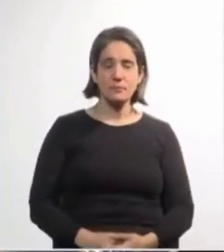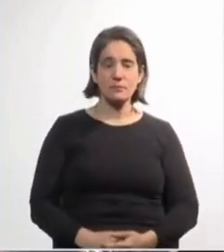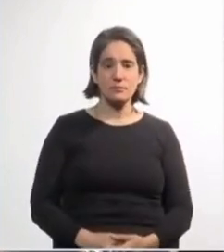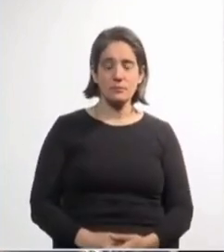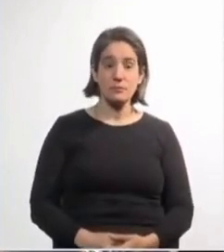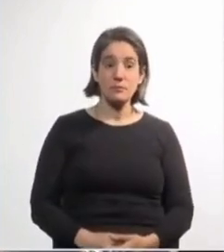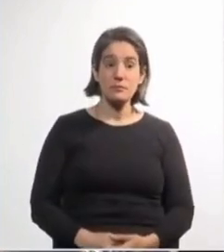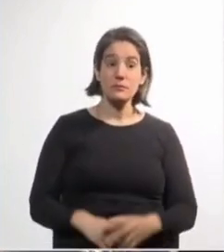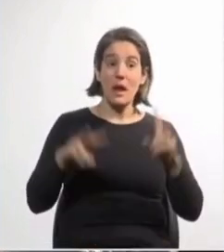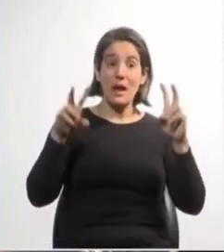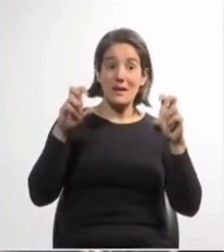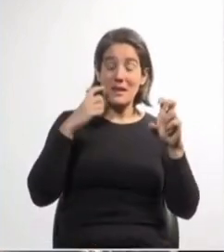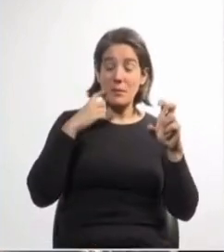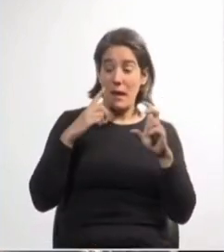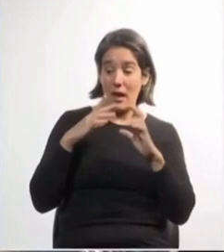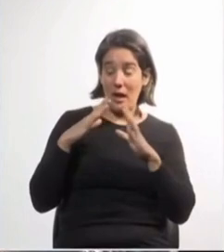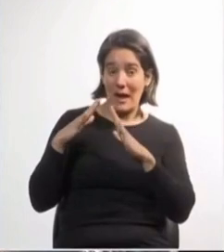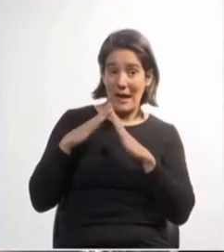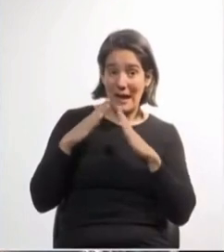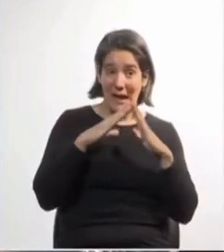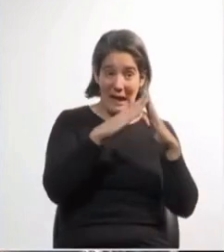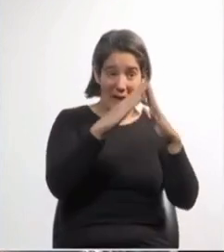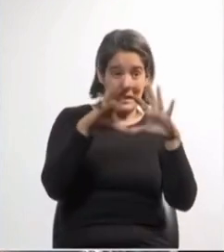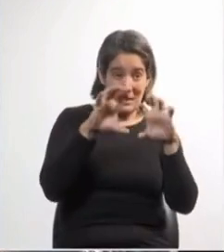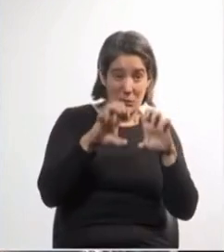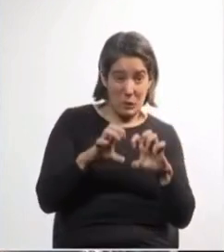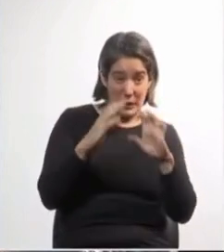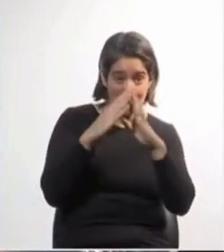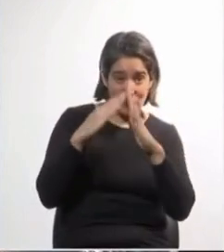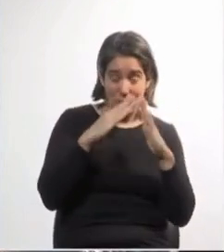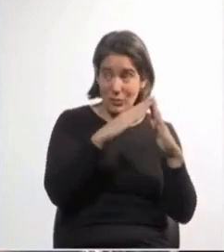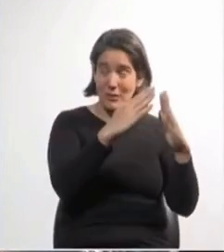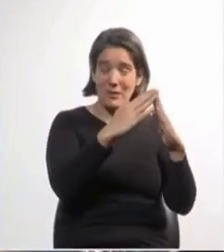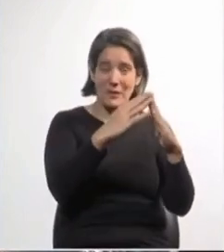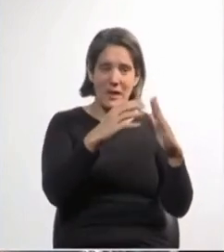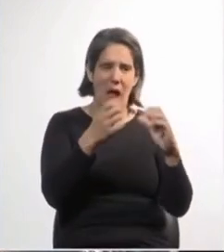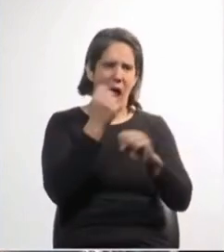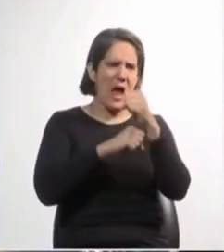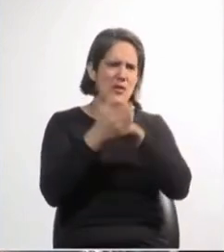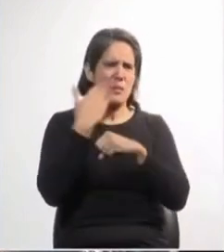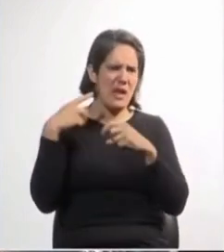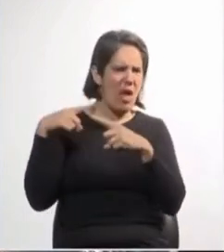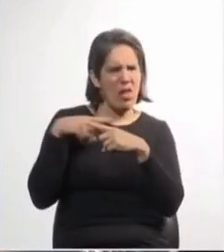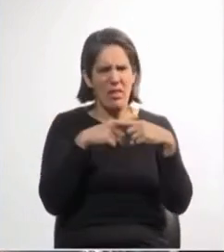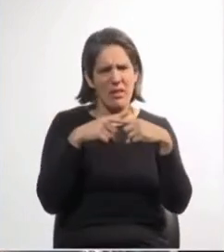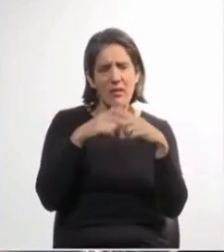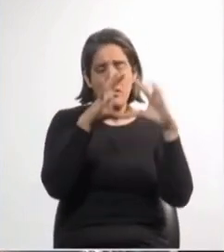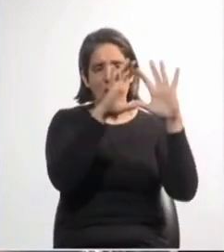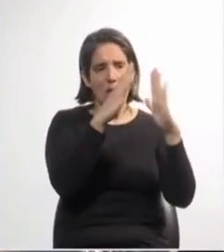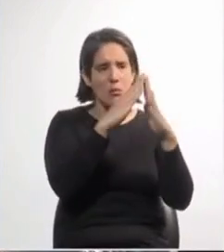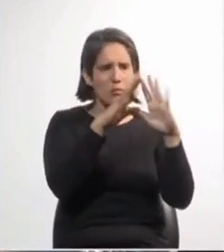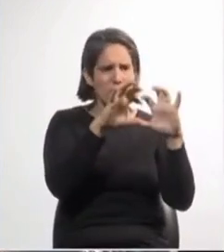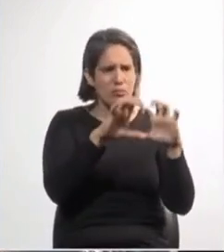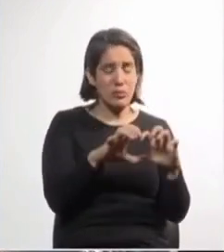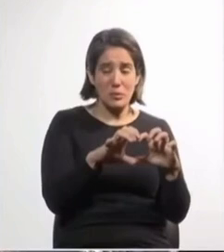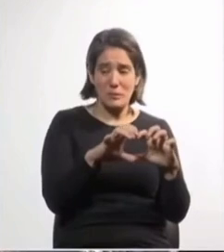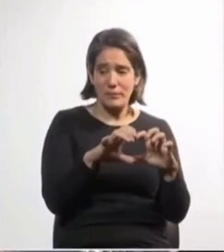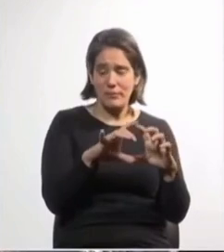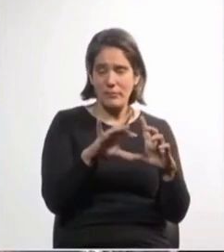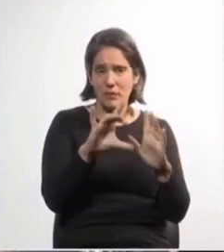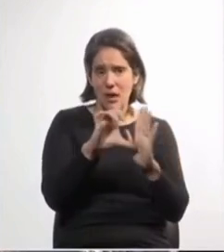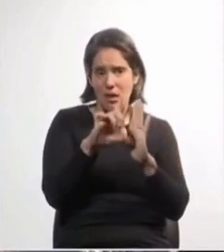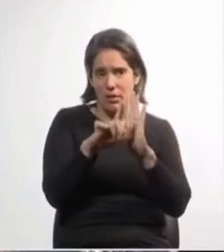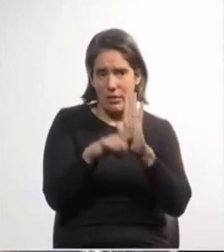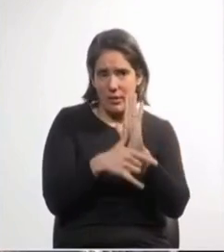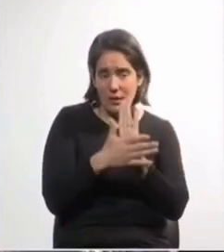En el tema asentamientos, que tanto se discutió el año pasado y en donde lamentablemente se revirtió un proceso que se había dado